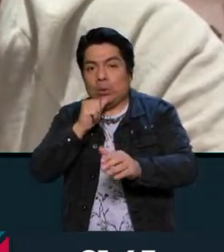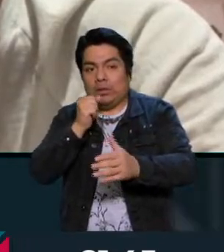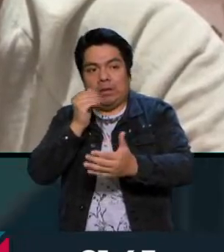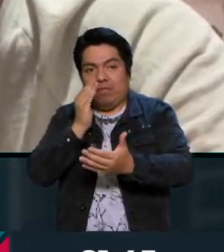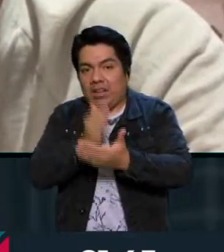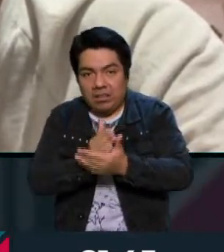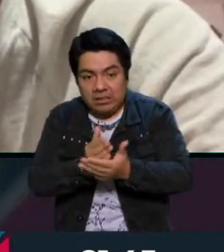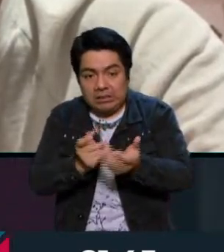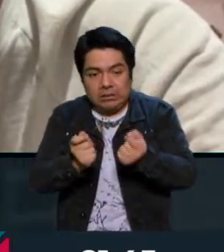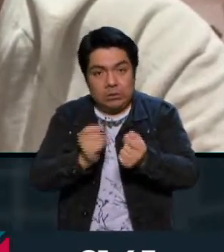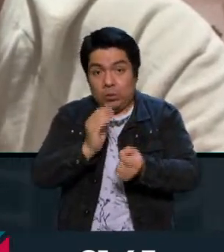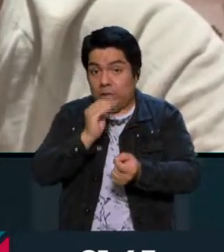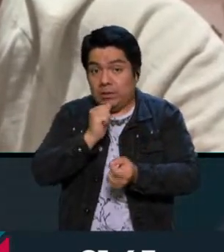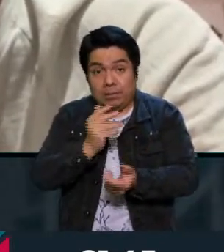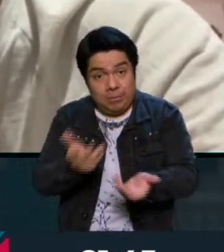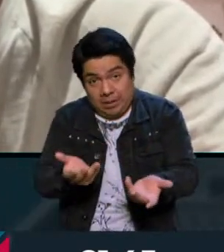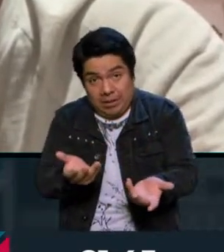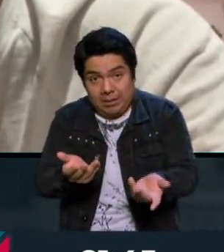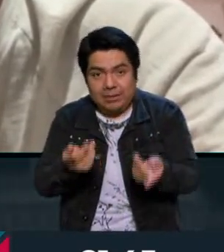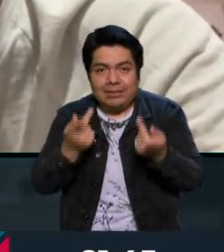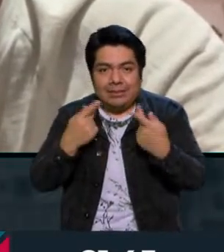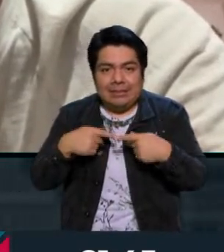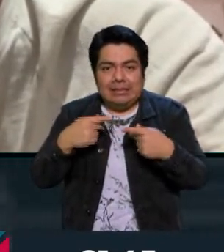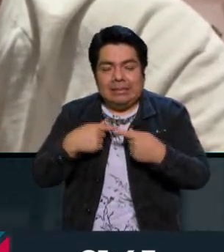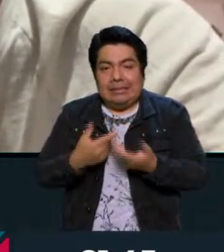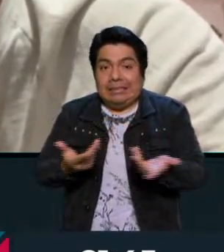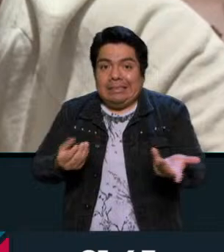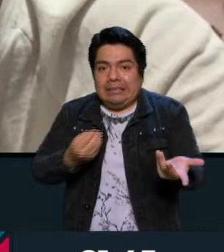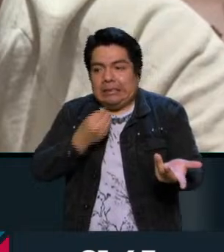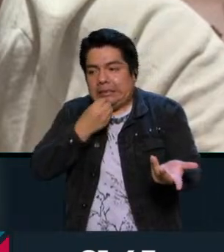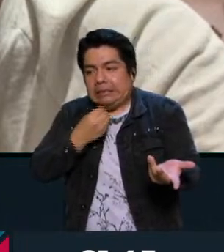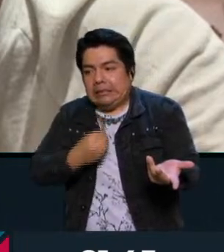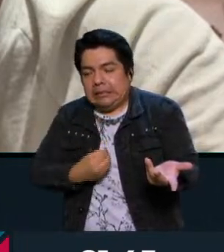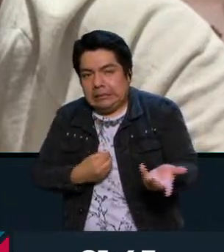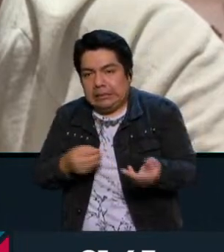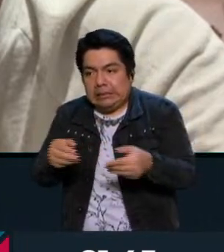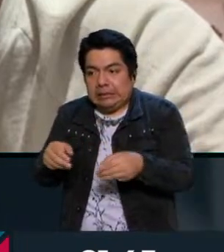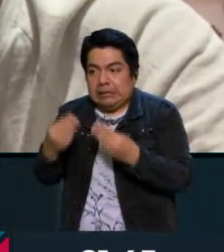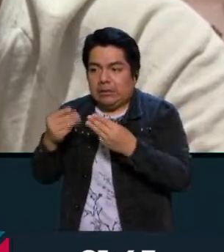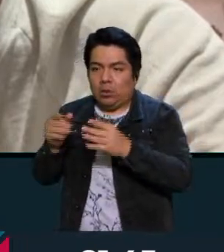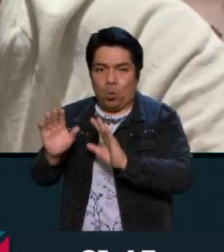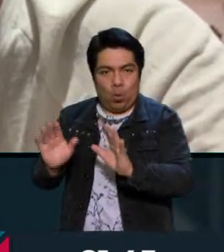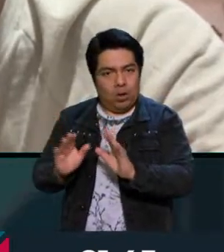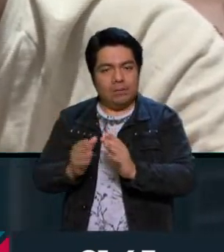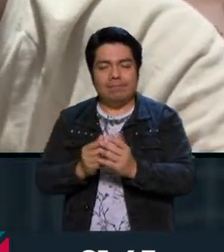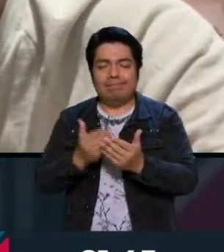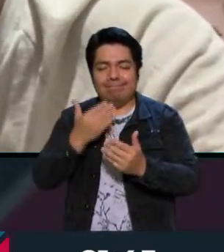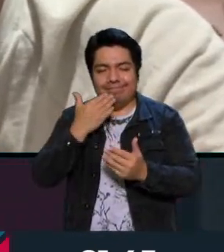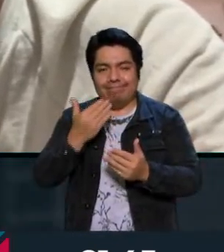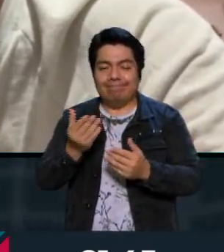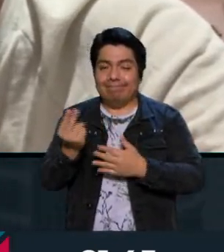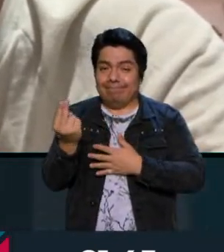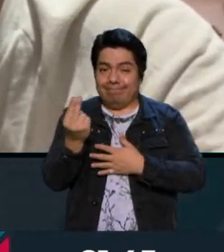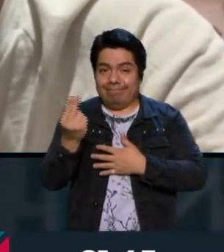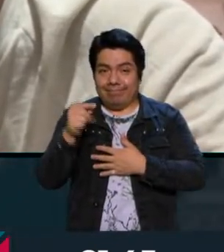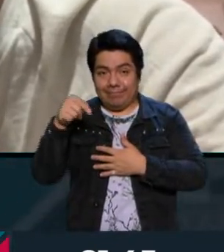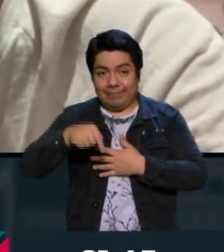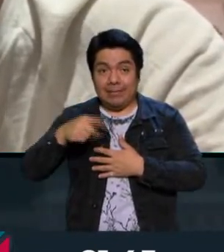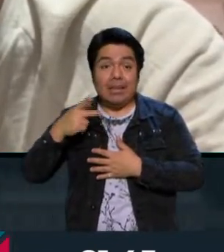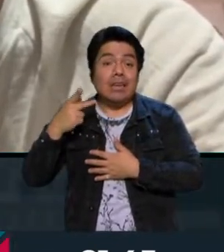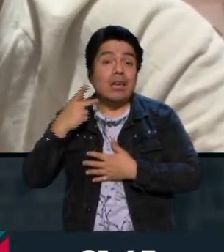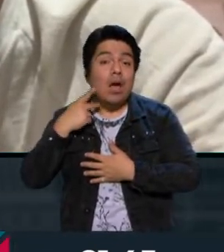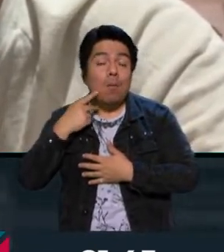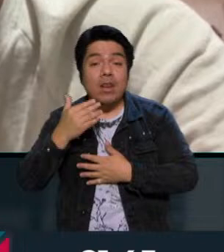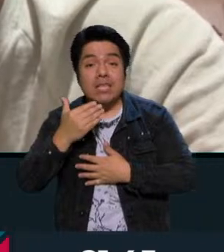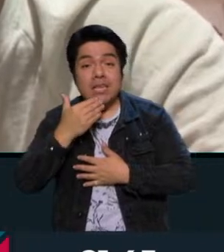se puede controlar, y que las y los ciudadanos estamos a merced de lo que diga el mercado. Qué bueno escucharlo, y también no podemos obviar los tiempos políticos que se están